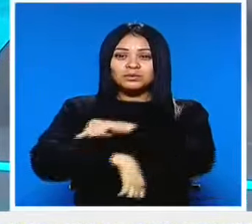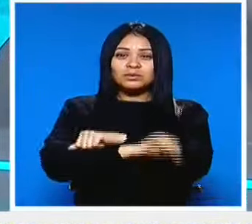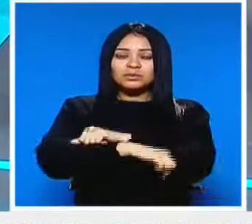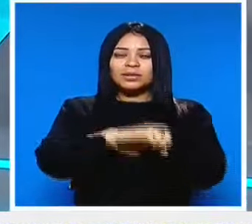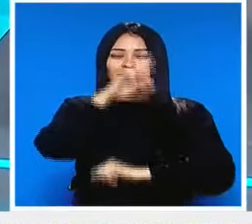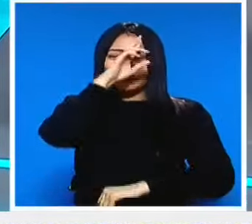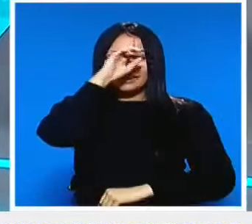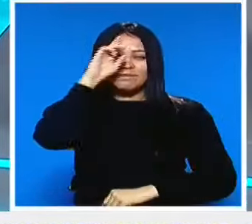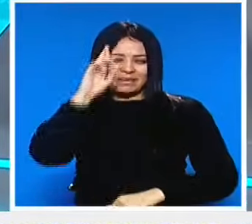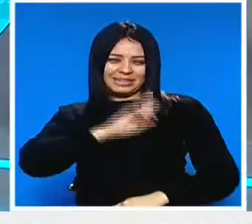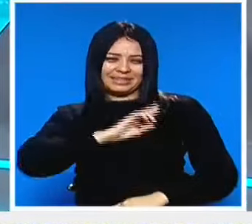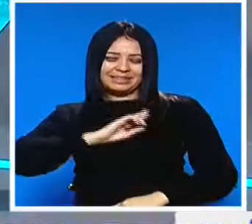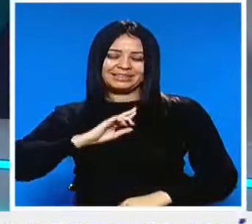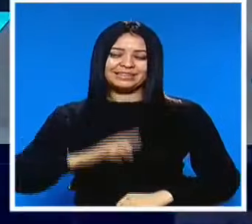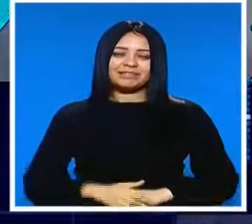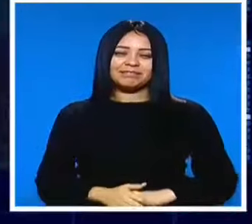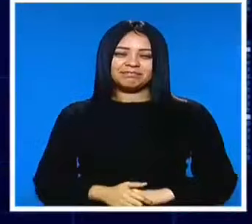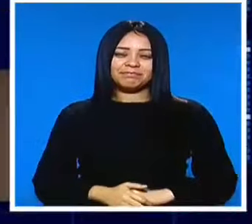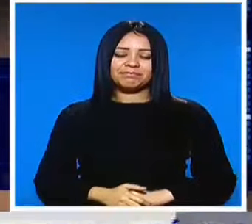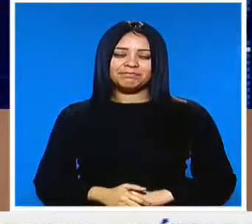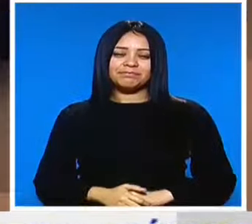encendidas. Aquí los tienen.